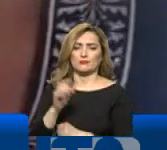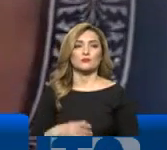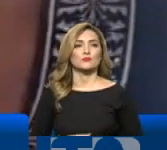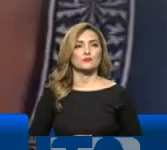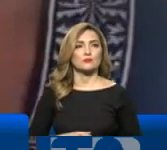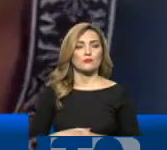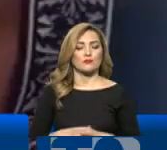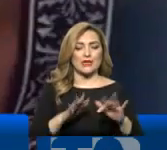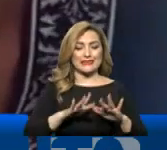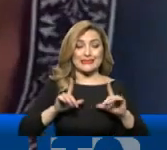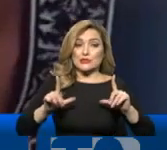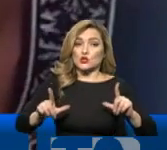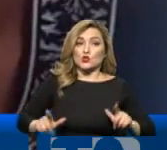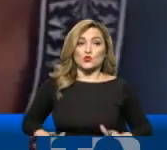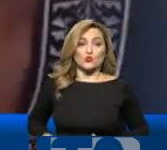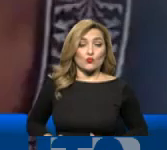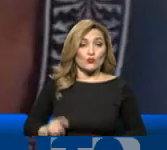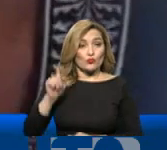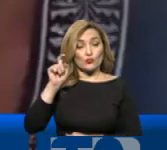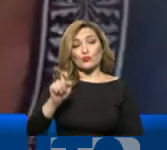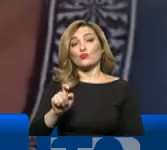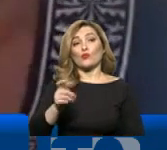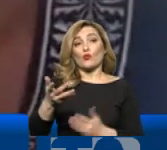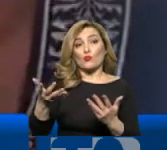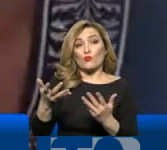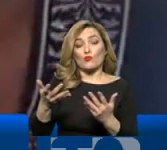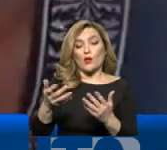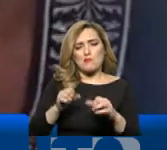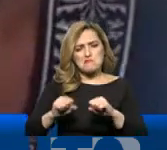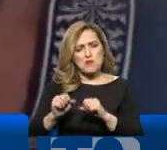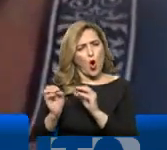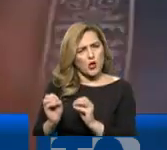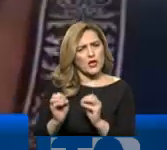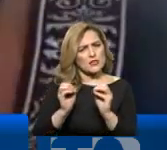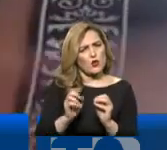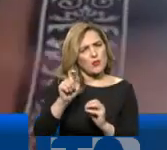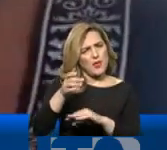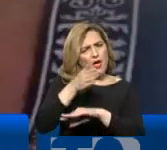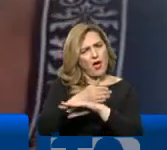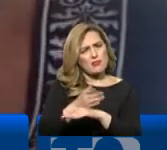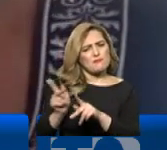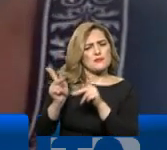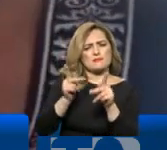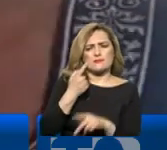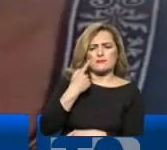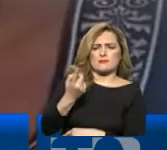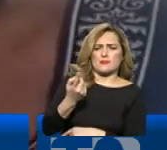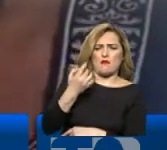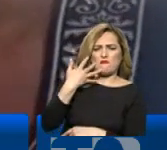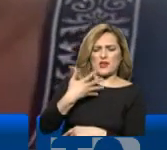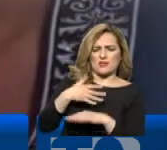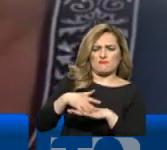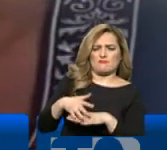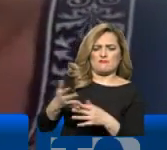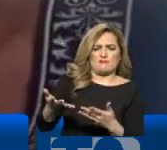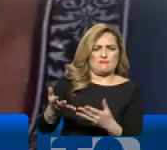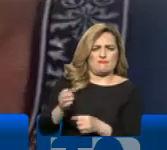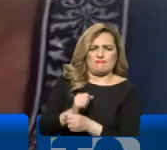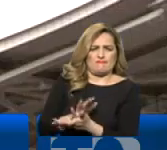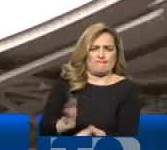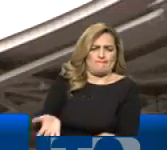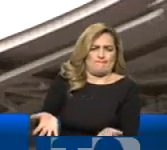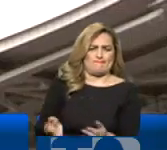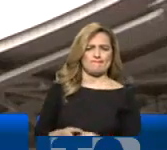Desde la Secretaría de Salud debieron haber tenido esta logística perfectamente prevista, pero me parece